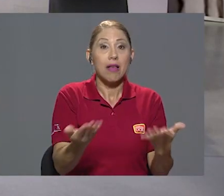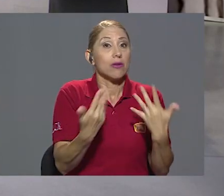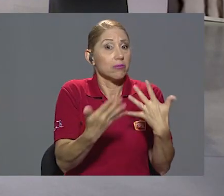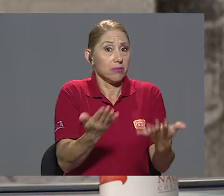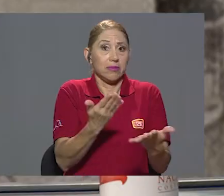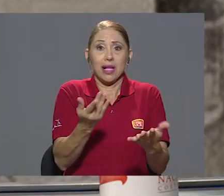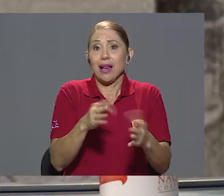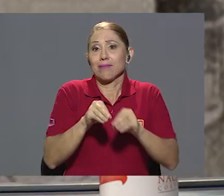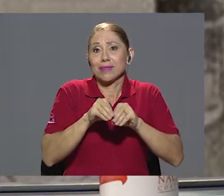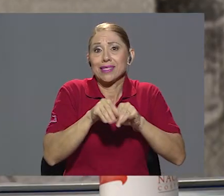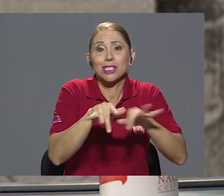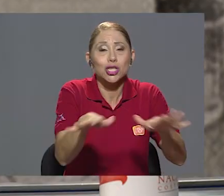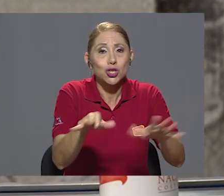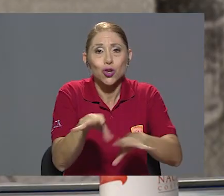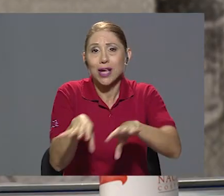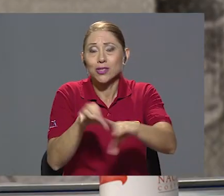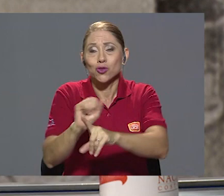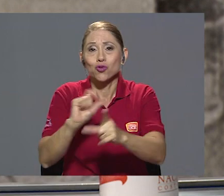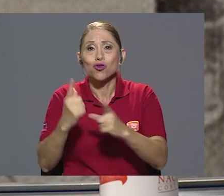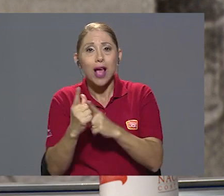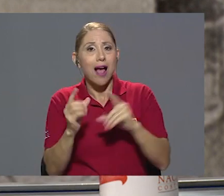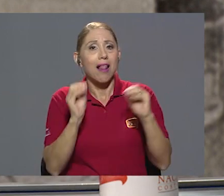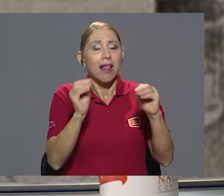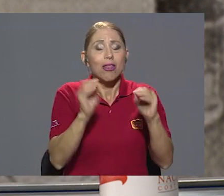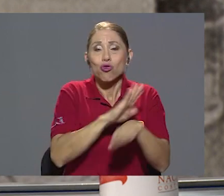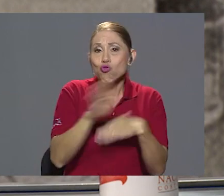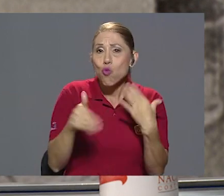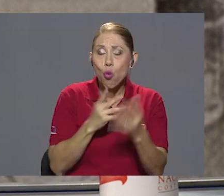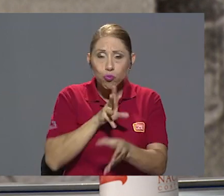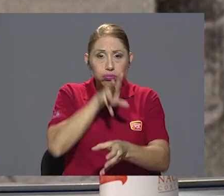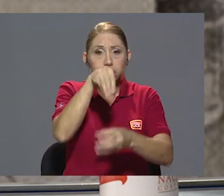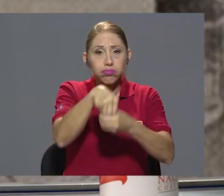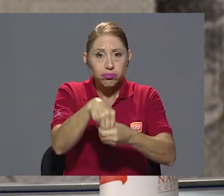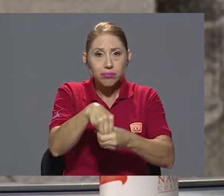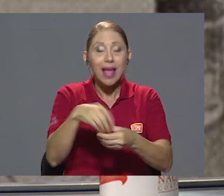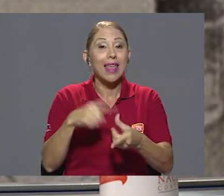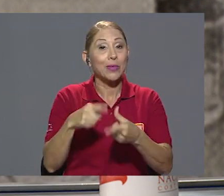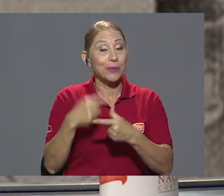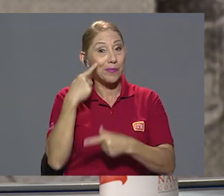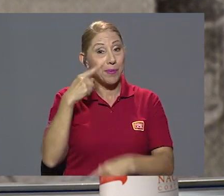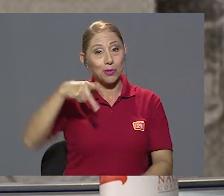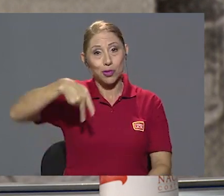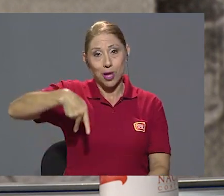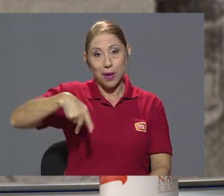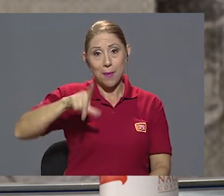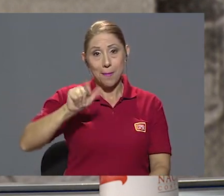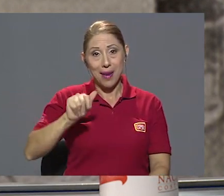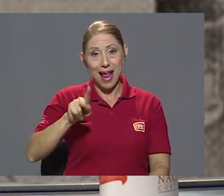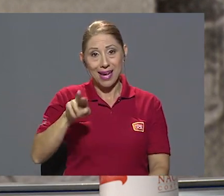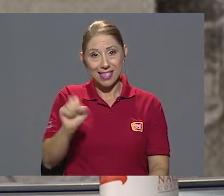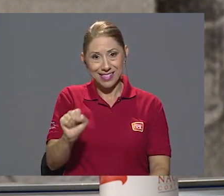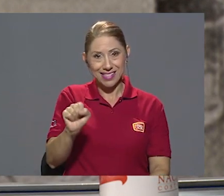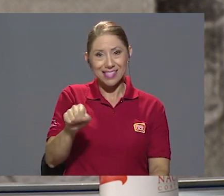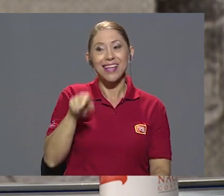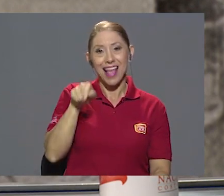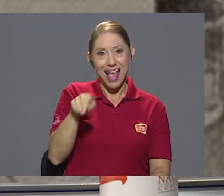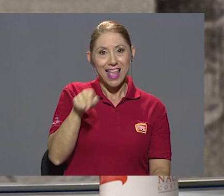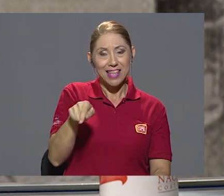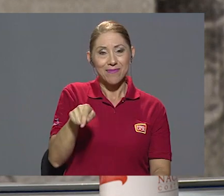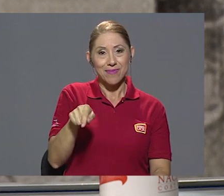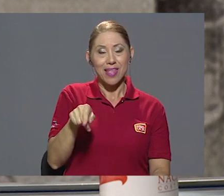extensión, como ahora claramente se ha planteado? Entonces vean que a nivel de CONARE, el PLANES, el cual es